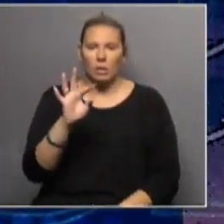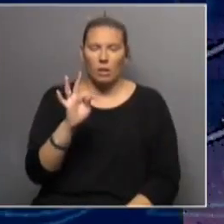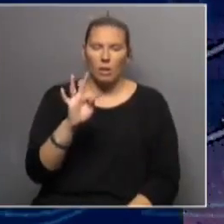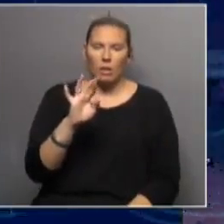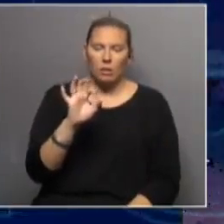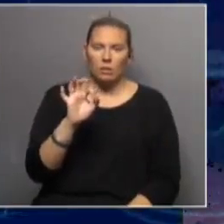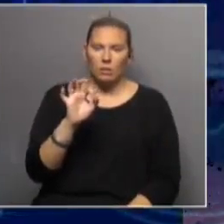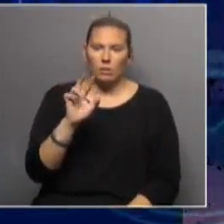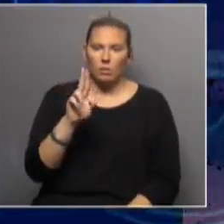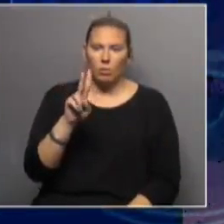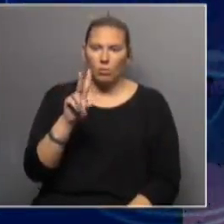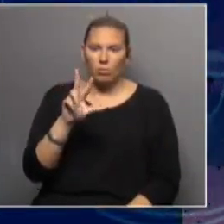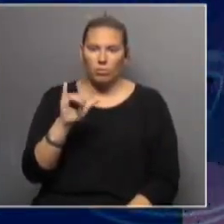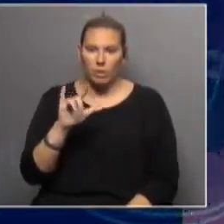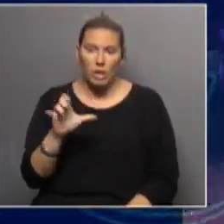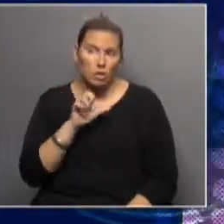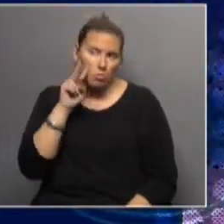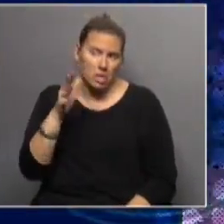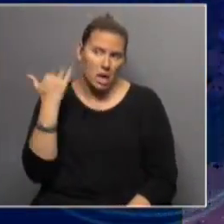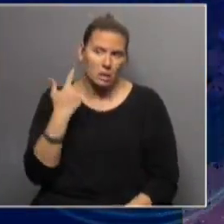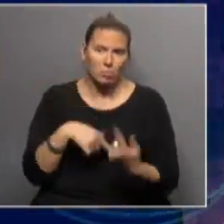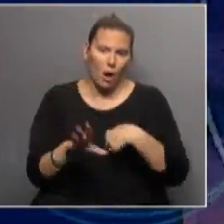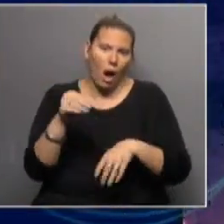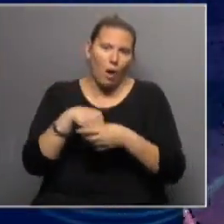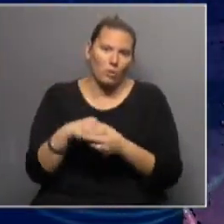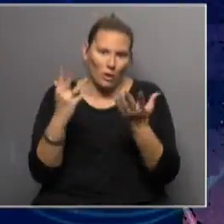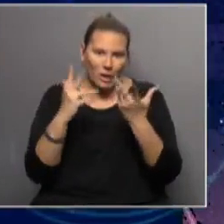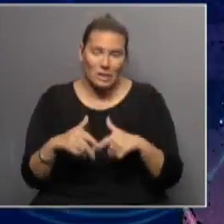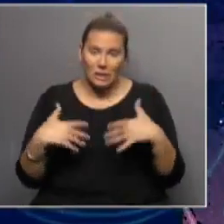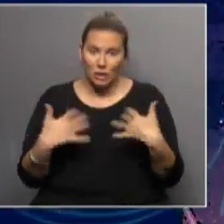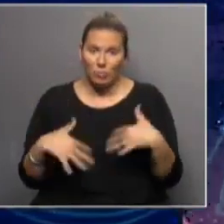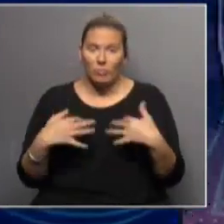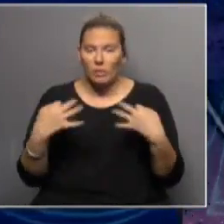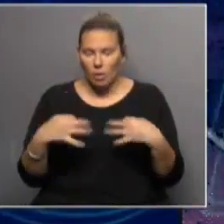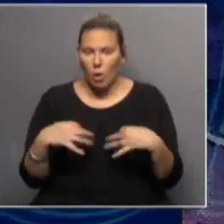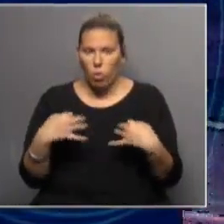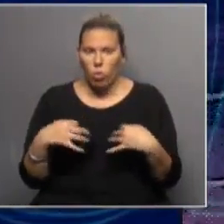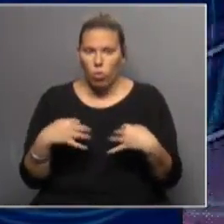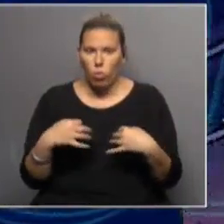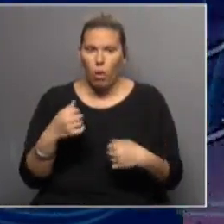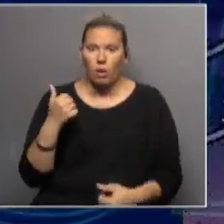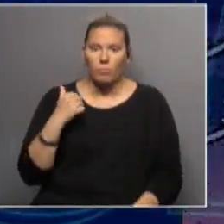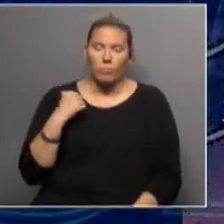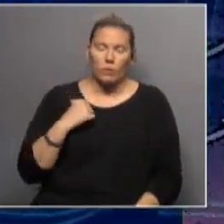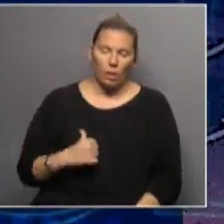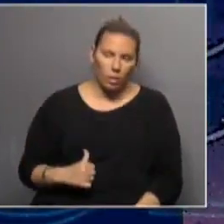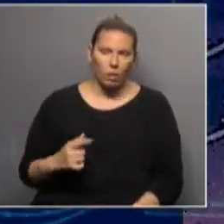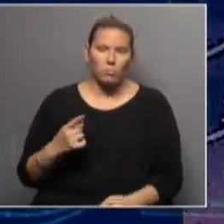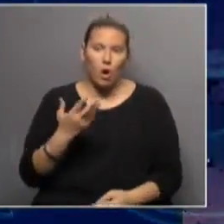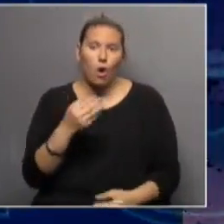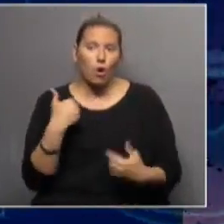carrera fantástica. Yo la veía como aficionado, pero ahora adentro, bueno. Y por eso estamos, la verdad que estamos agotados, pero contentos, ¿no? ¿No la vas a